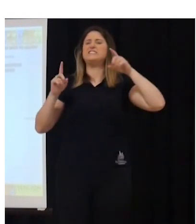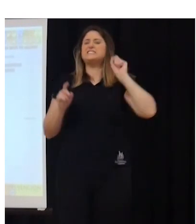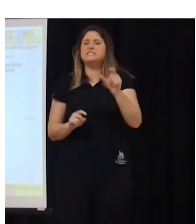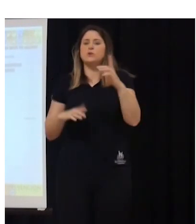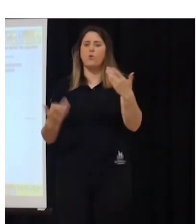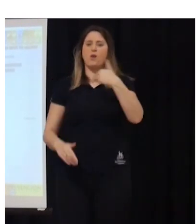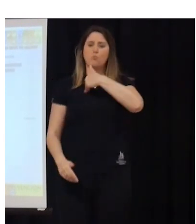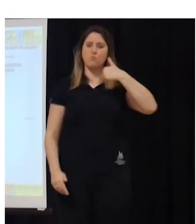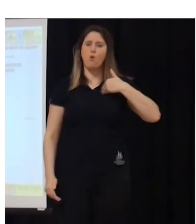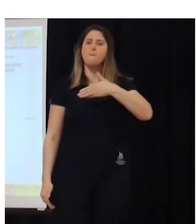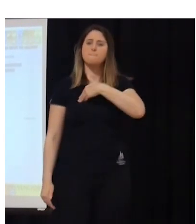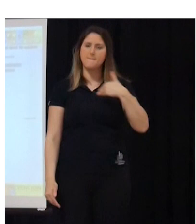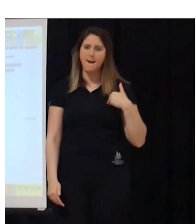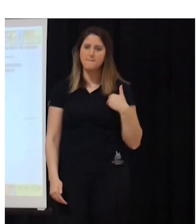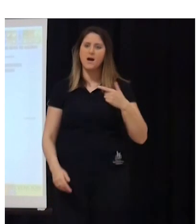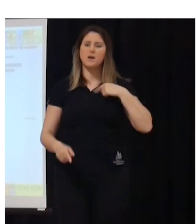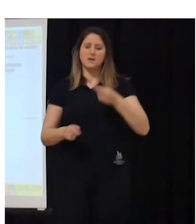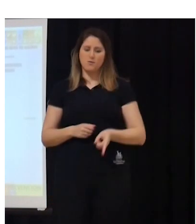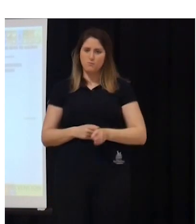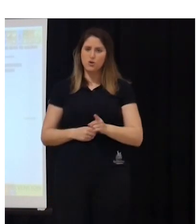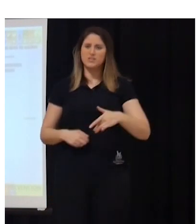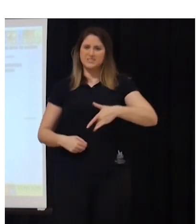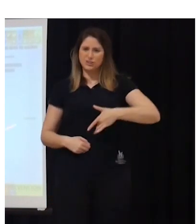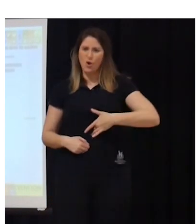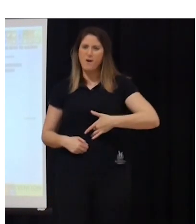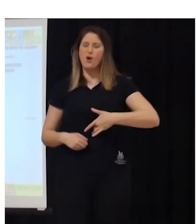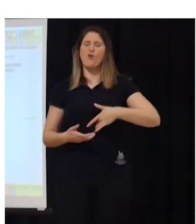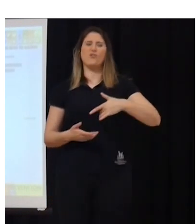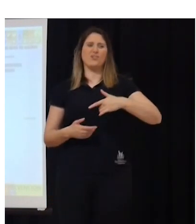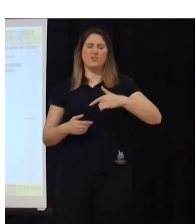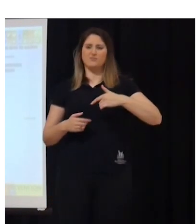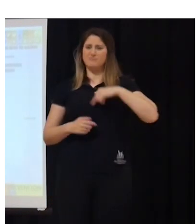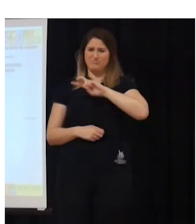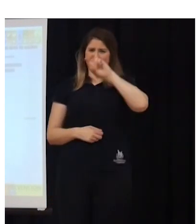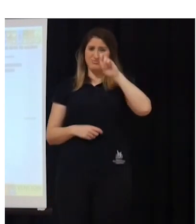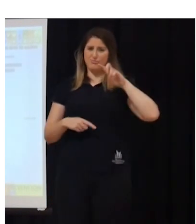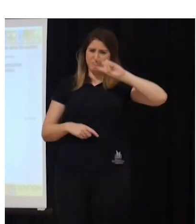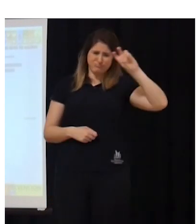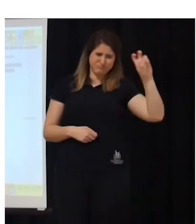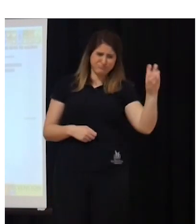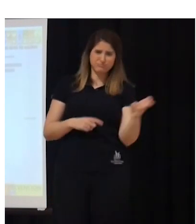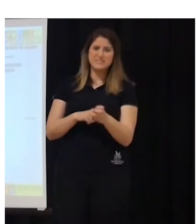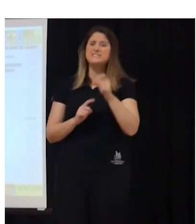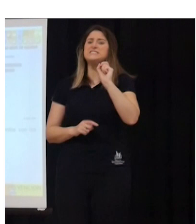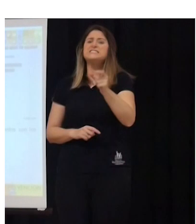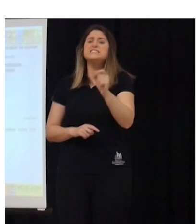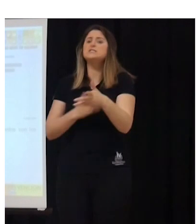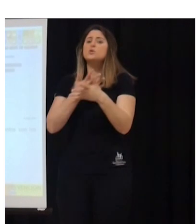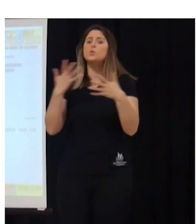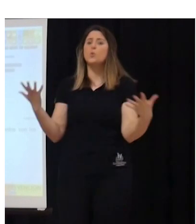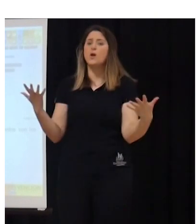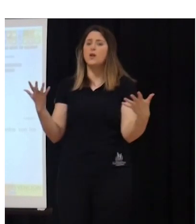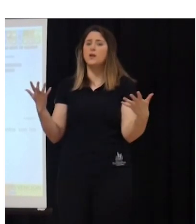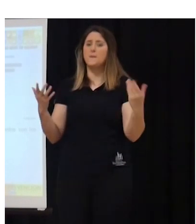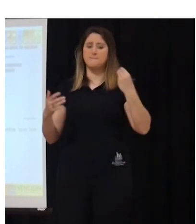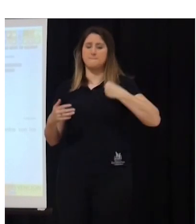mama, colon recto, próstata, estómago, de todos ellos, los más frecuentes son al